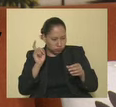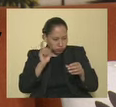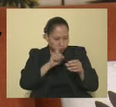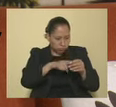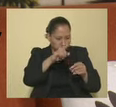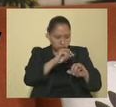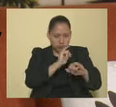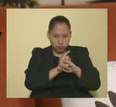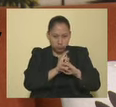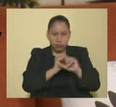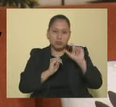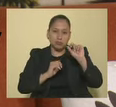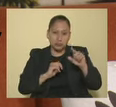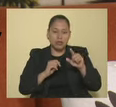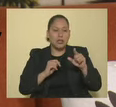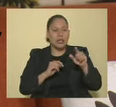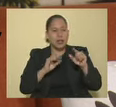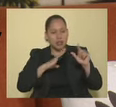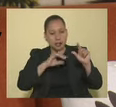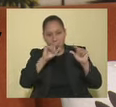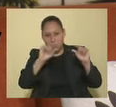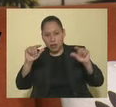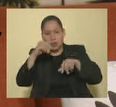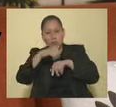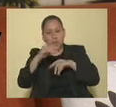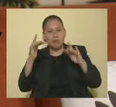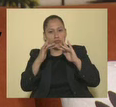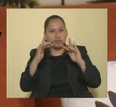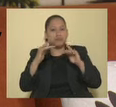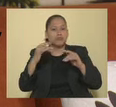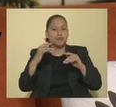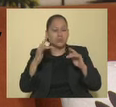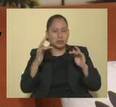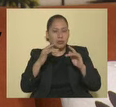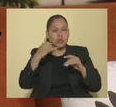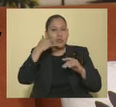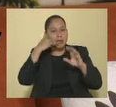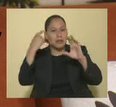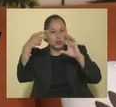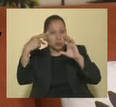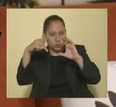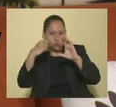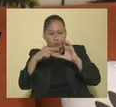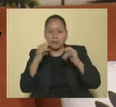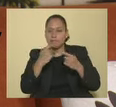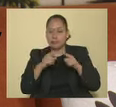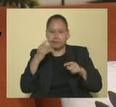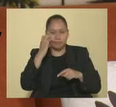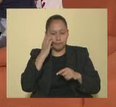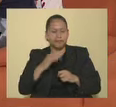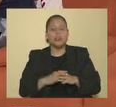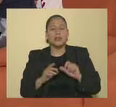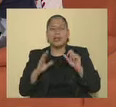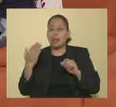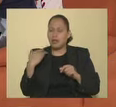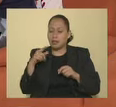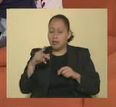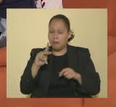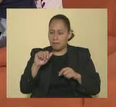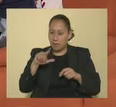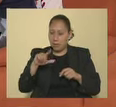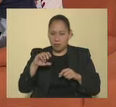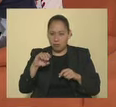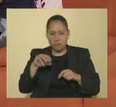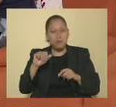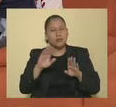y bueno, ahí vienen todos mis números de contacto, mi mail de contacto y mi teléfono. Hace rato estábamos platicando tú y yo, Paloma, que de repente hay